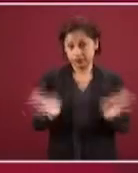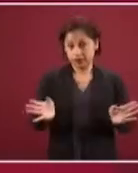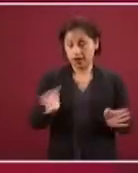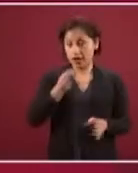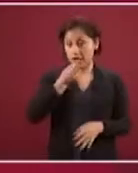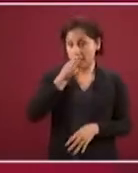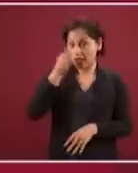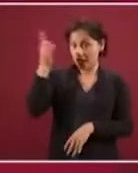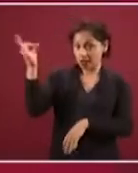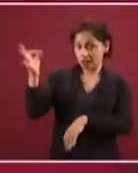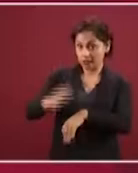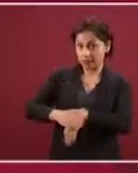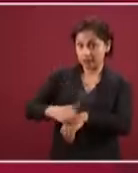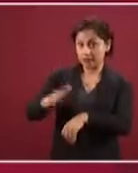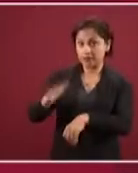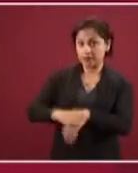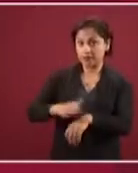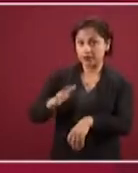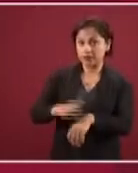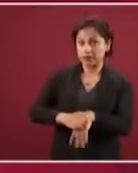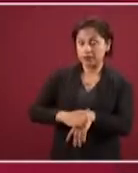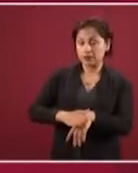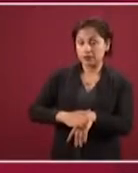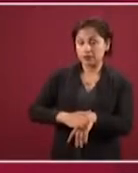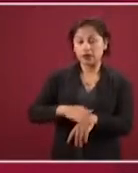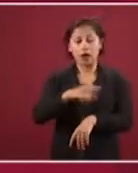no llevar a cabo desalojos